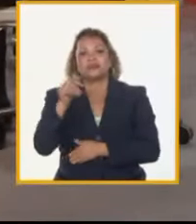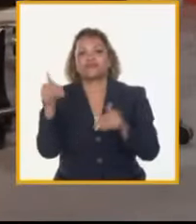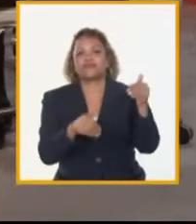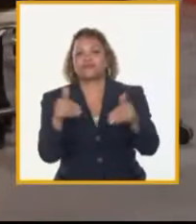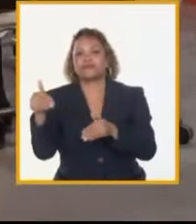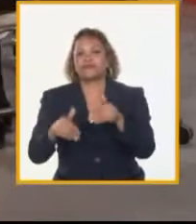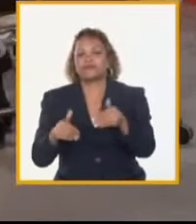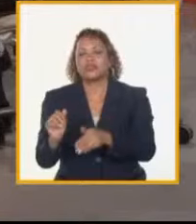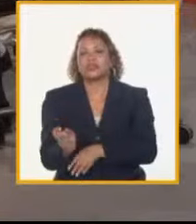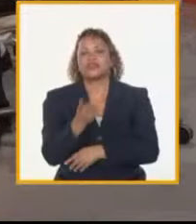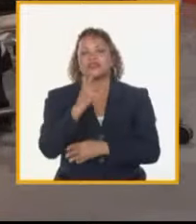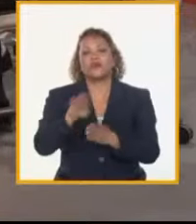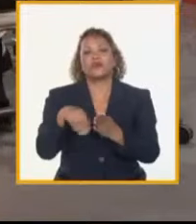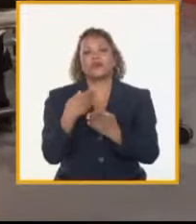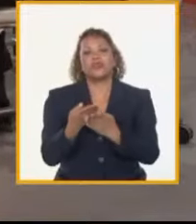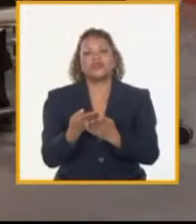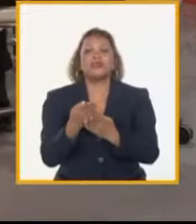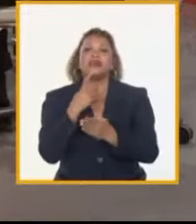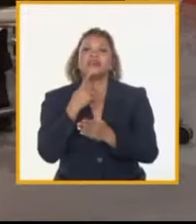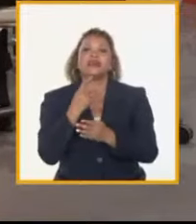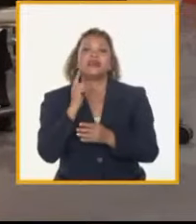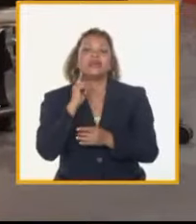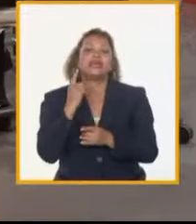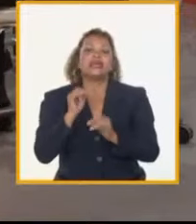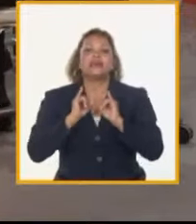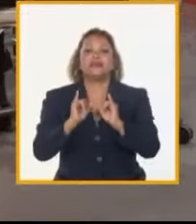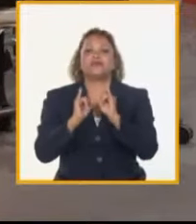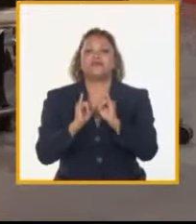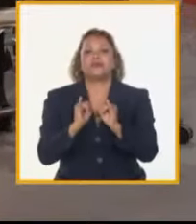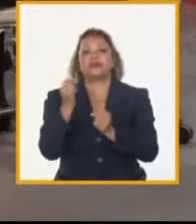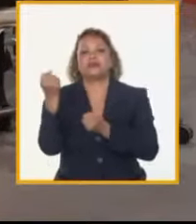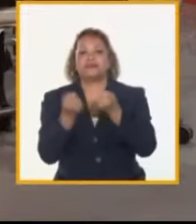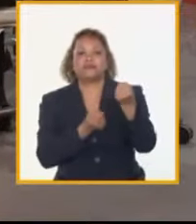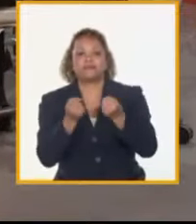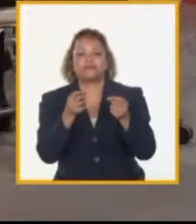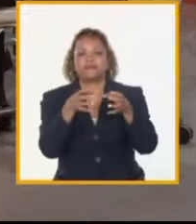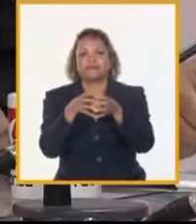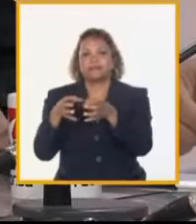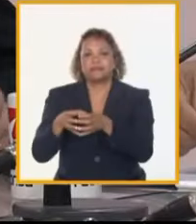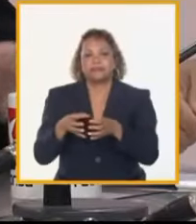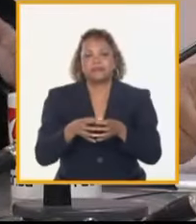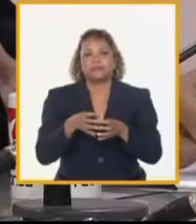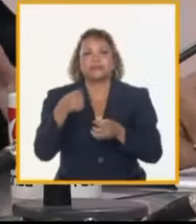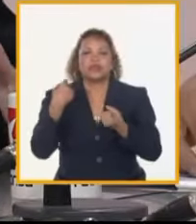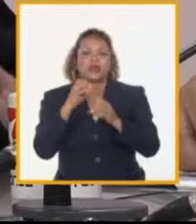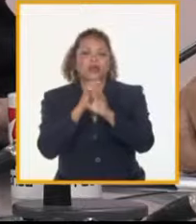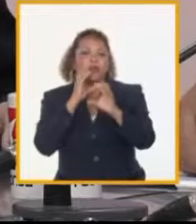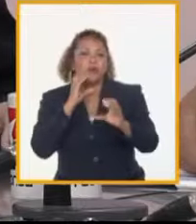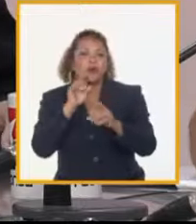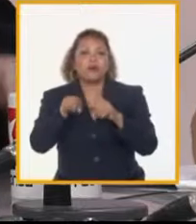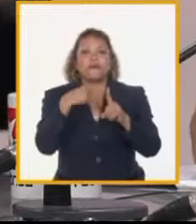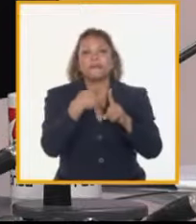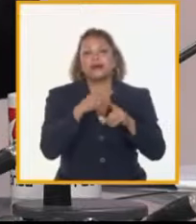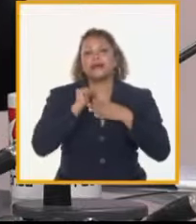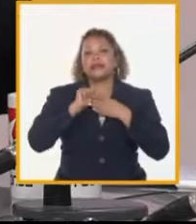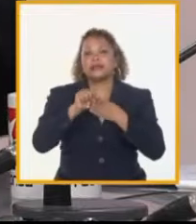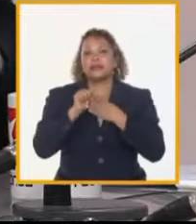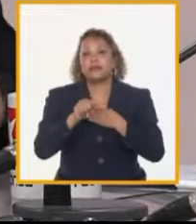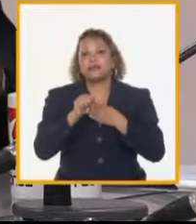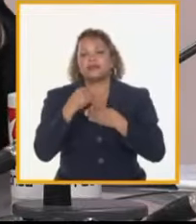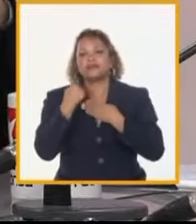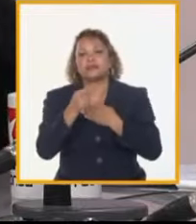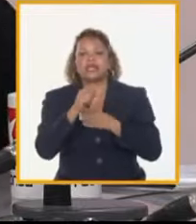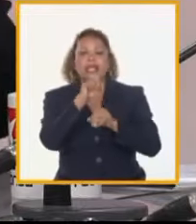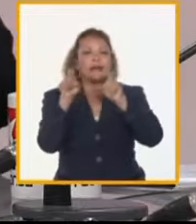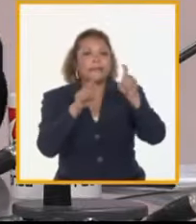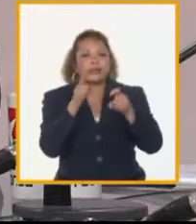acompañado en estas 2 jornadas de trabajo, información de primera mano sobre el grupo de transporte automotor y también todos los servicios que brinda, las opiniones